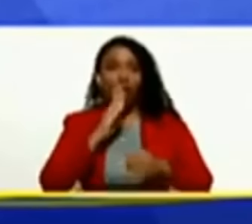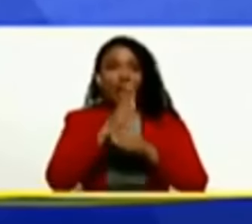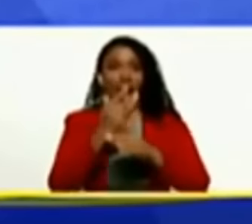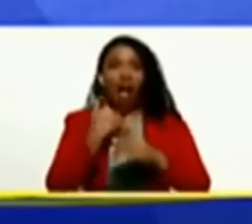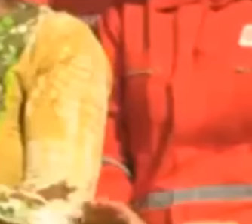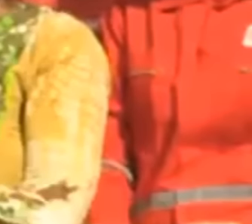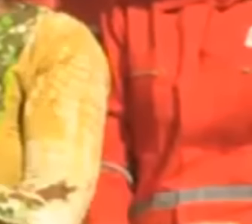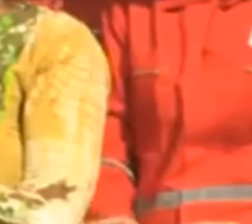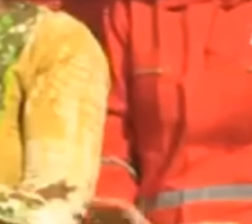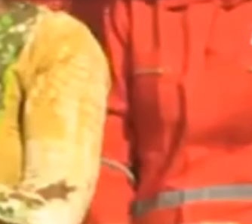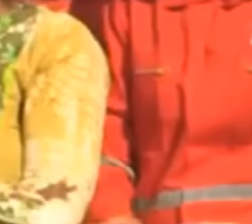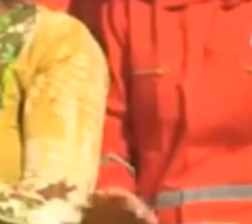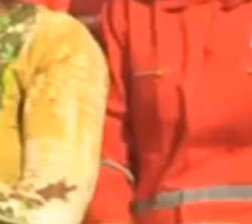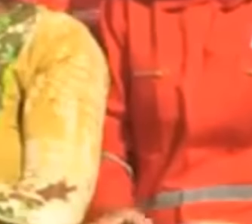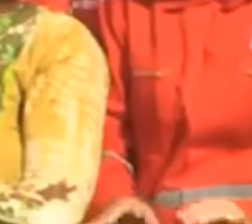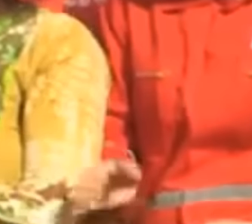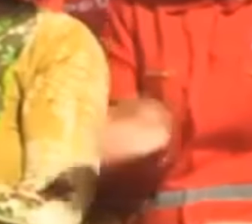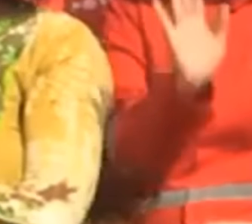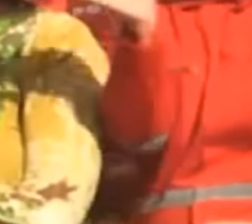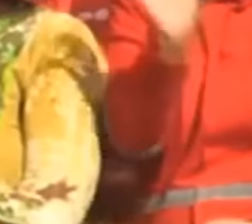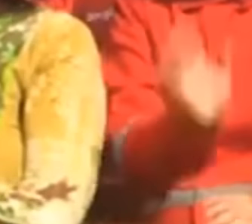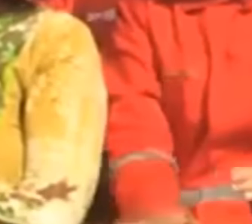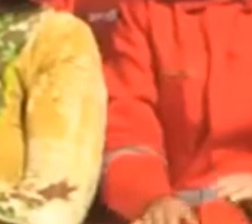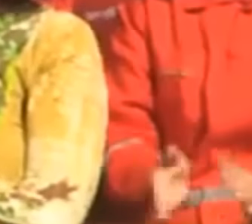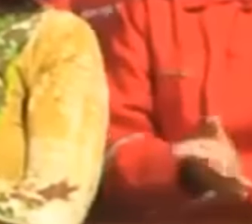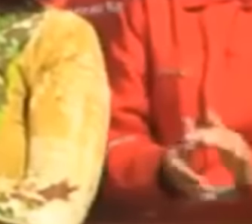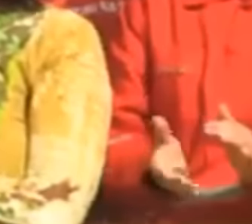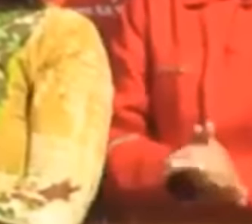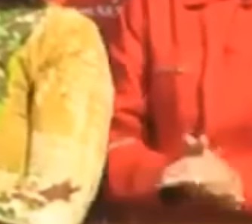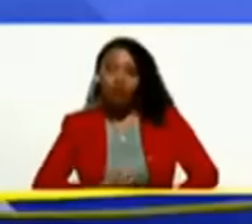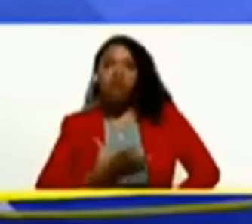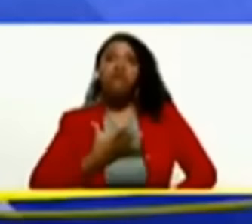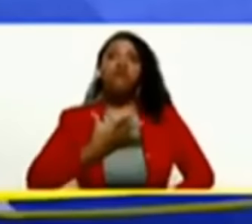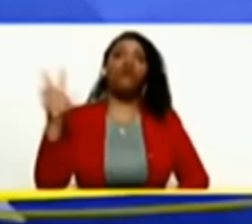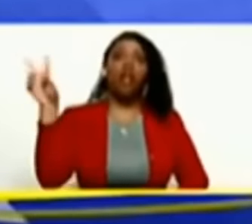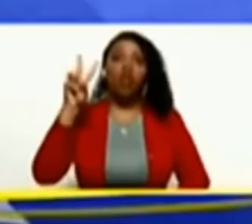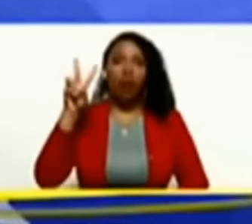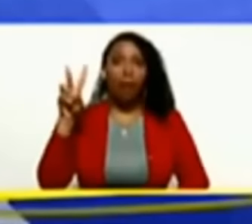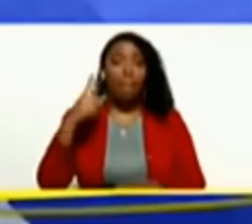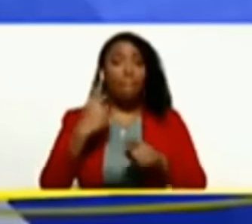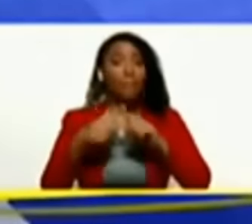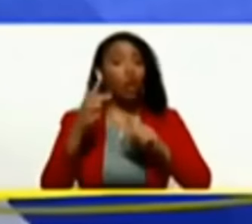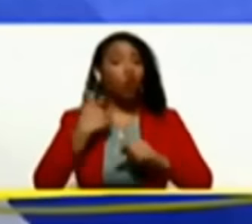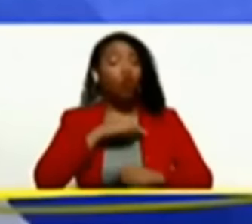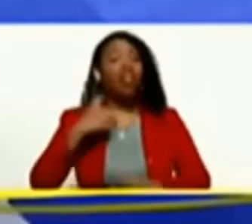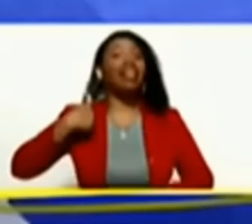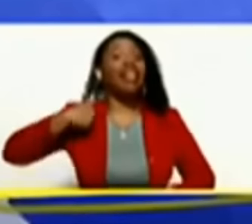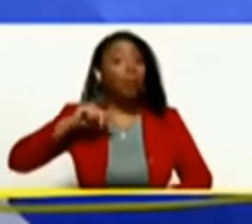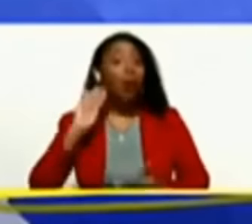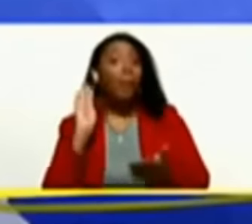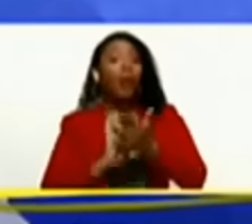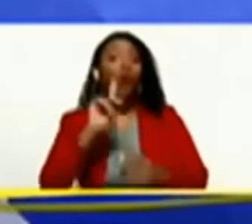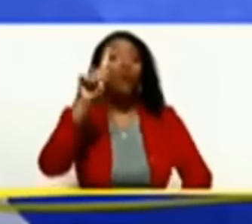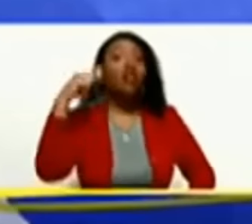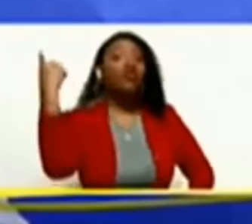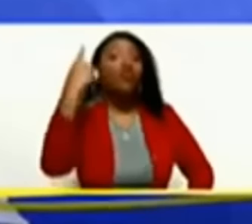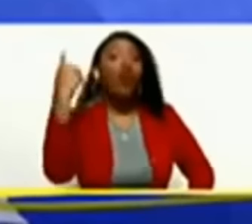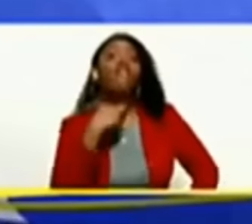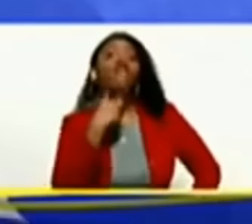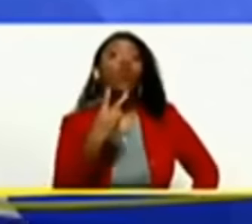a que Ledesma había confesado la preparación de una rebelión y que eso era tan cierto que la Fiscalía se había visto precisada a solicitar